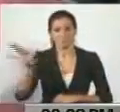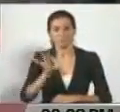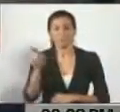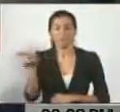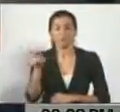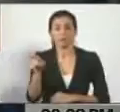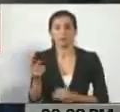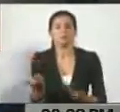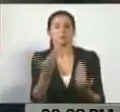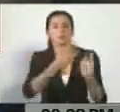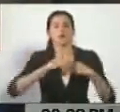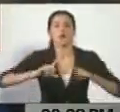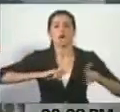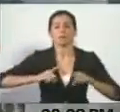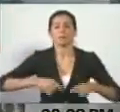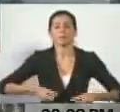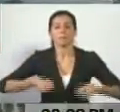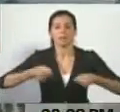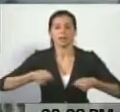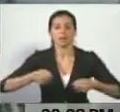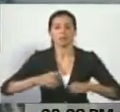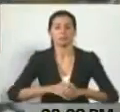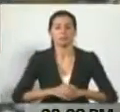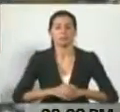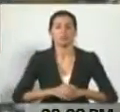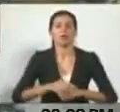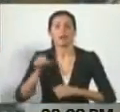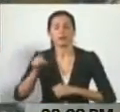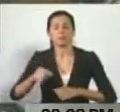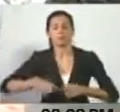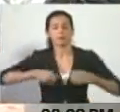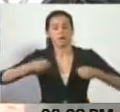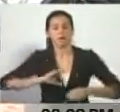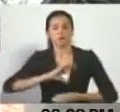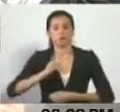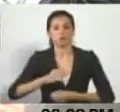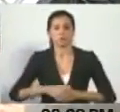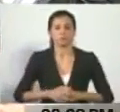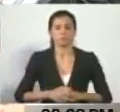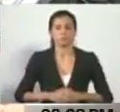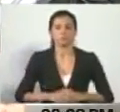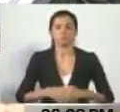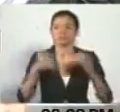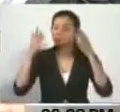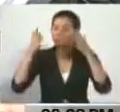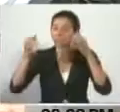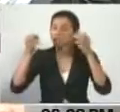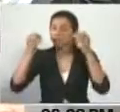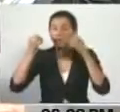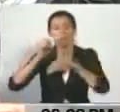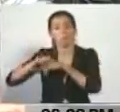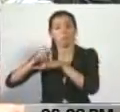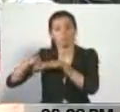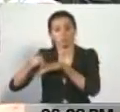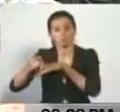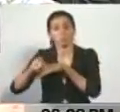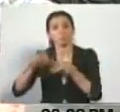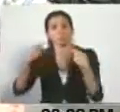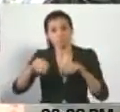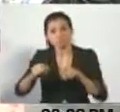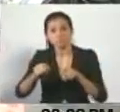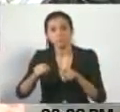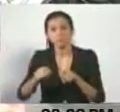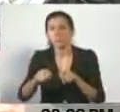Acosta como coordinador de esta estrategia de gobierno en el mercado de Coche. Estamos recomendando que en la medida de lo posible, en el